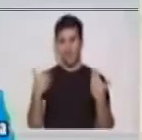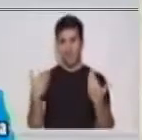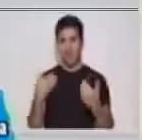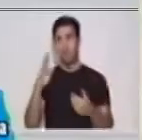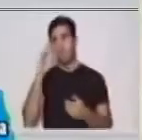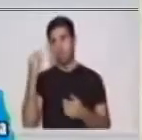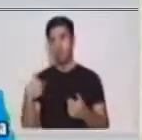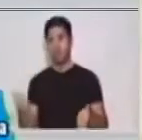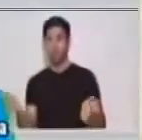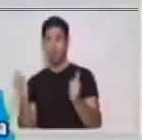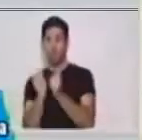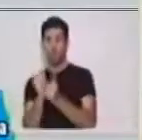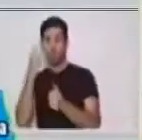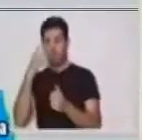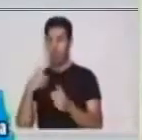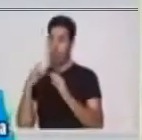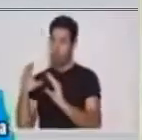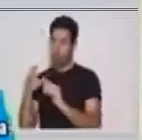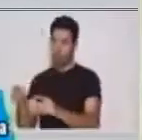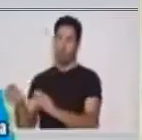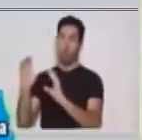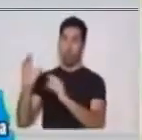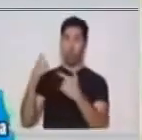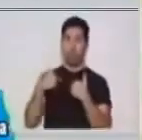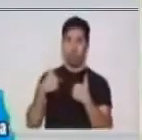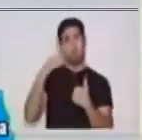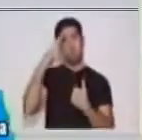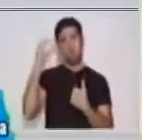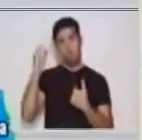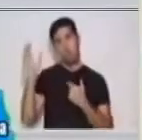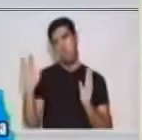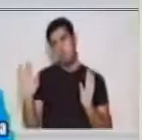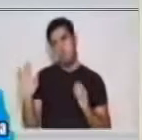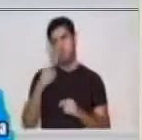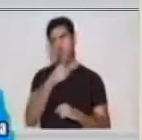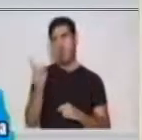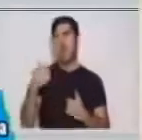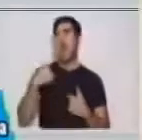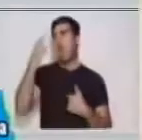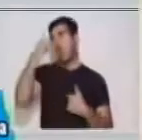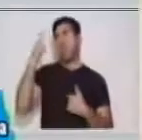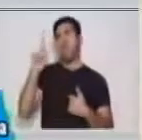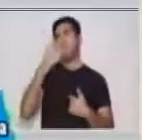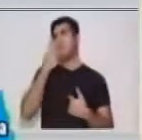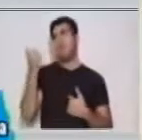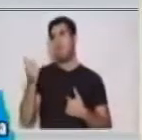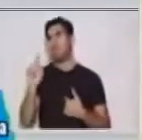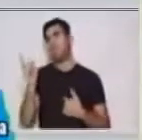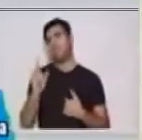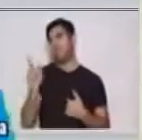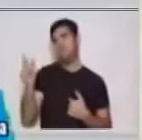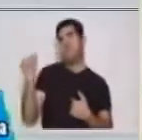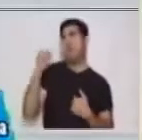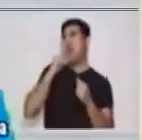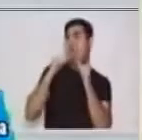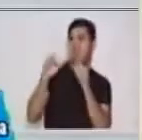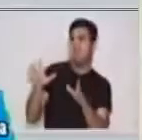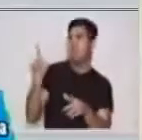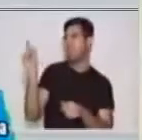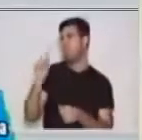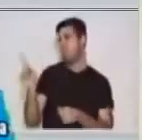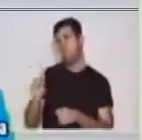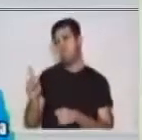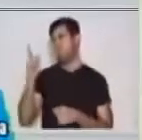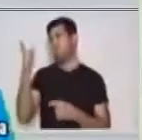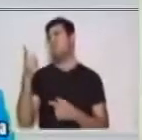otro ser para cuidar. Esa puede ser mi opinión. Quizá alguien más dice, ay, no, tener mascotas no. Hay que estarles dando